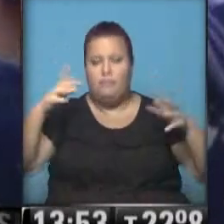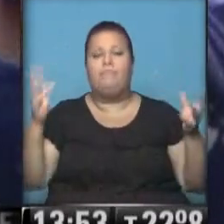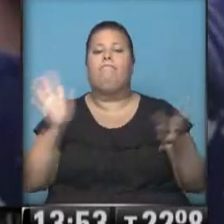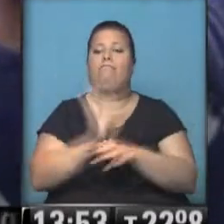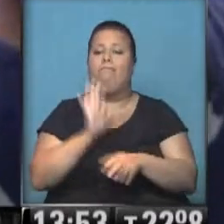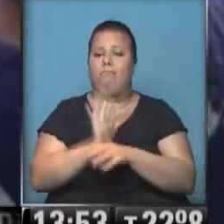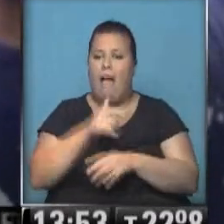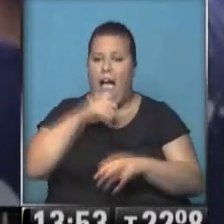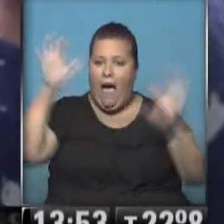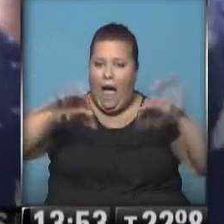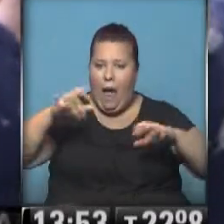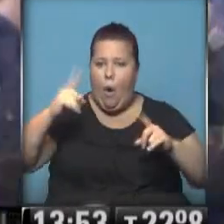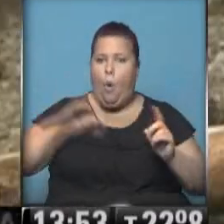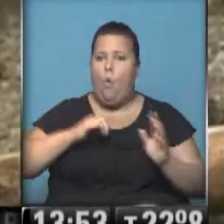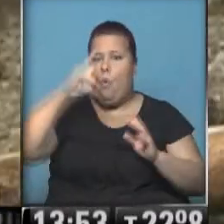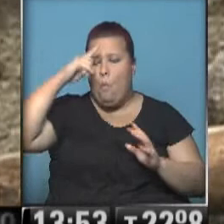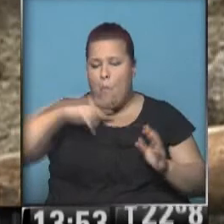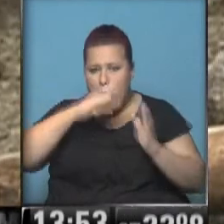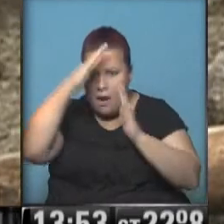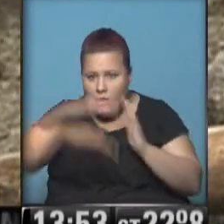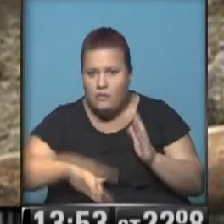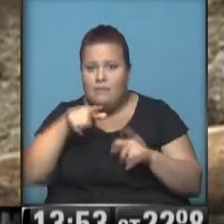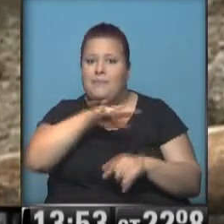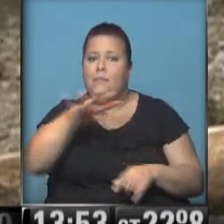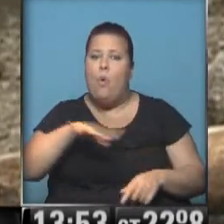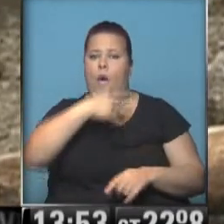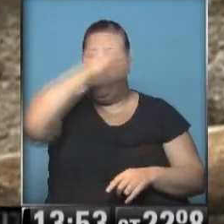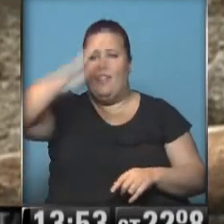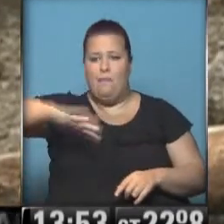el equivalente al agua caída en todo un mes en esta región montañosa.